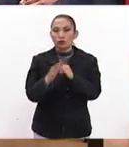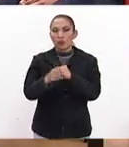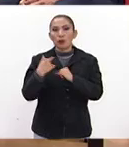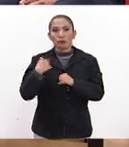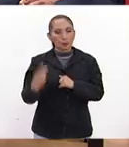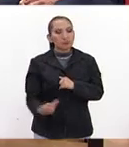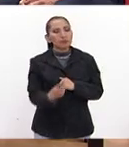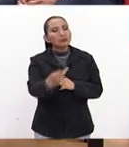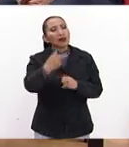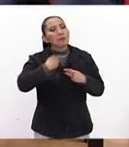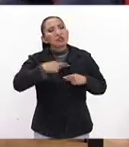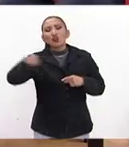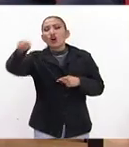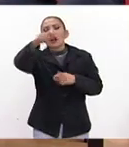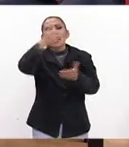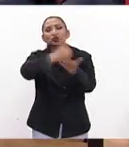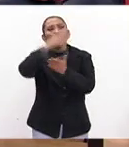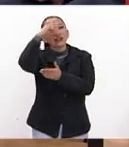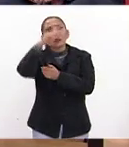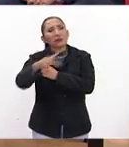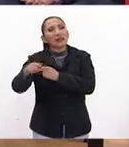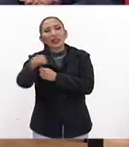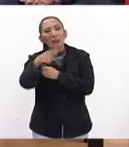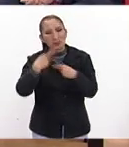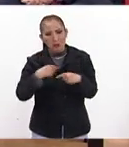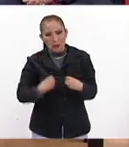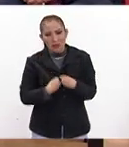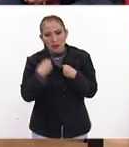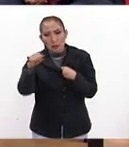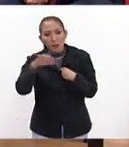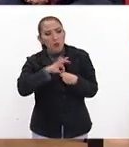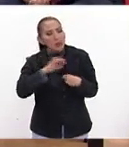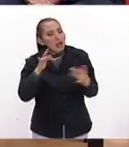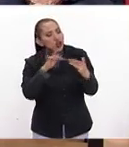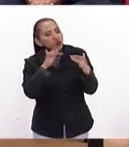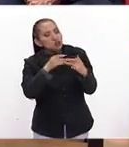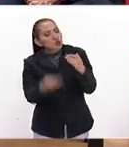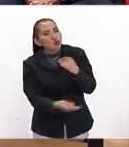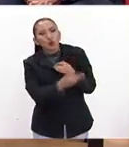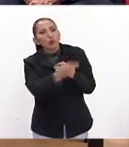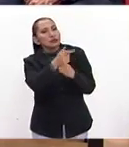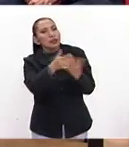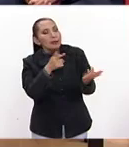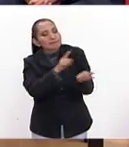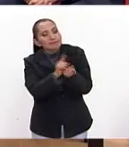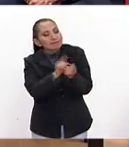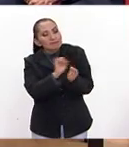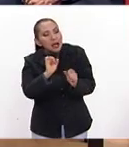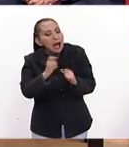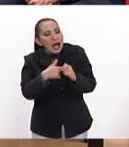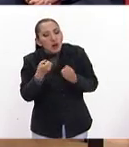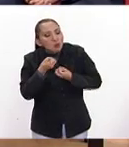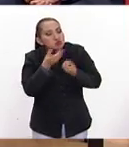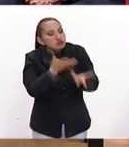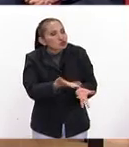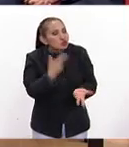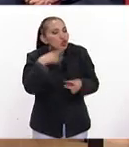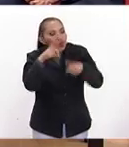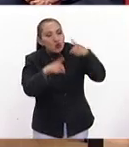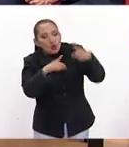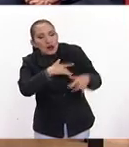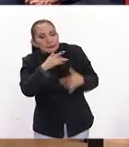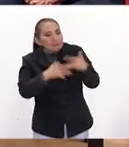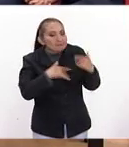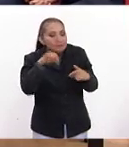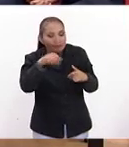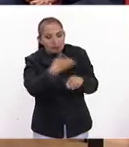¿cómo los ciudadanos de la capital del país pueden comunicarse con ustedes, tener interacción con ustedes ante cualquier duda que se